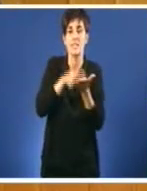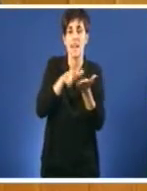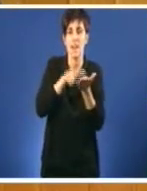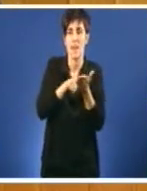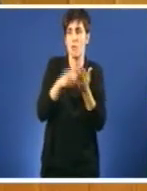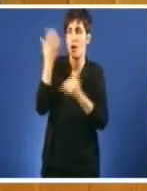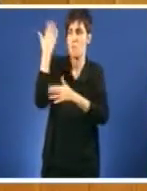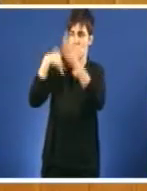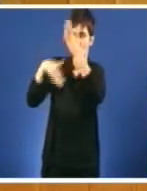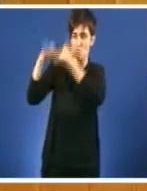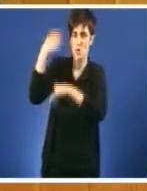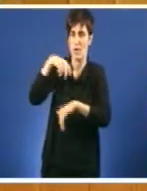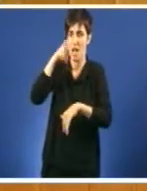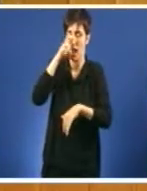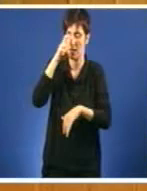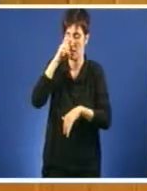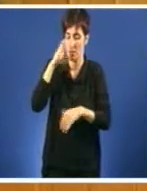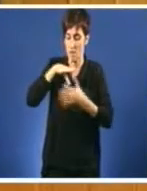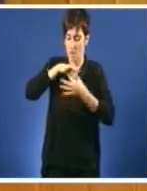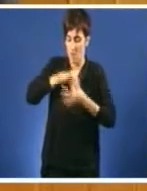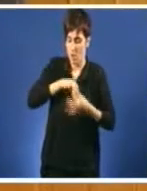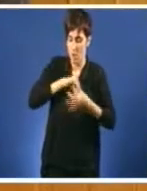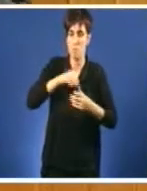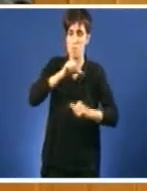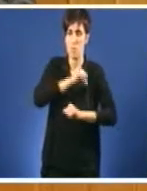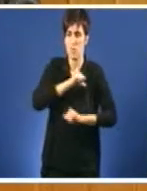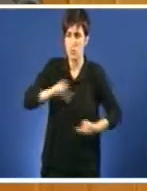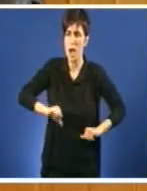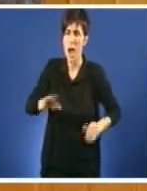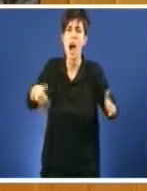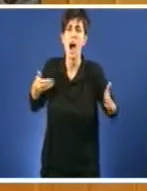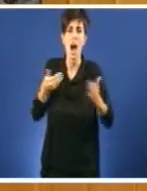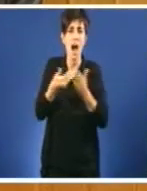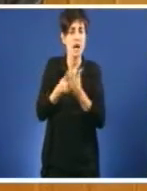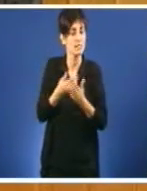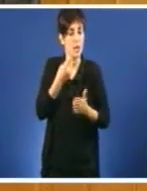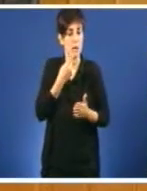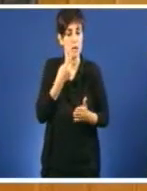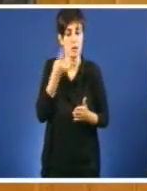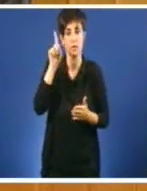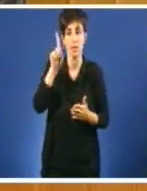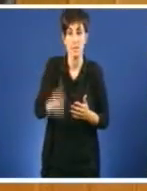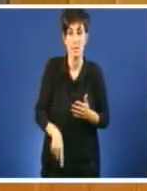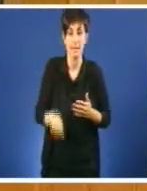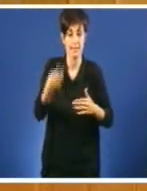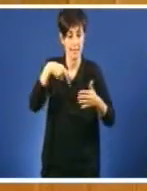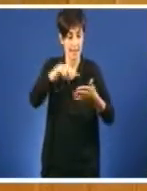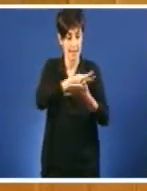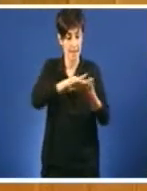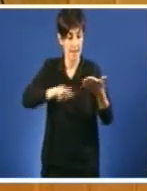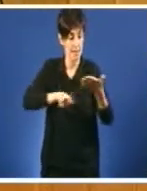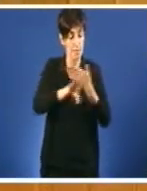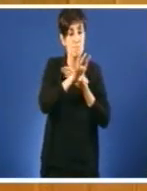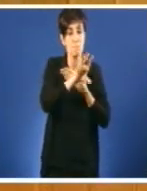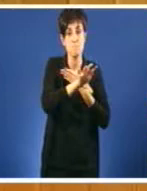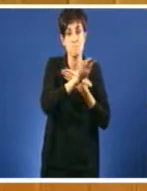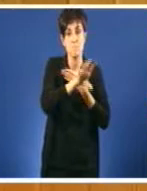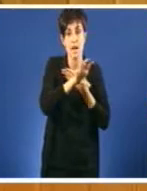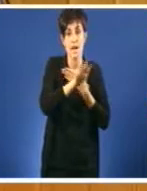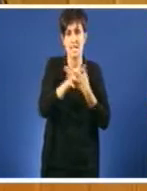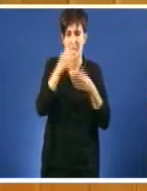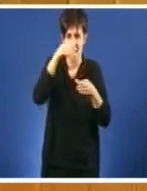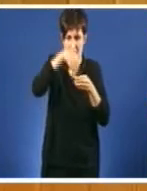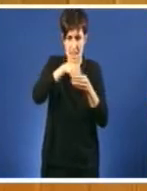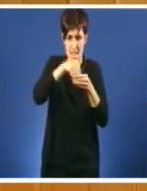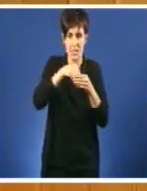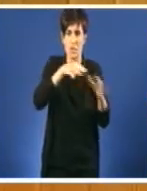séculos co norte de Portugal e incluso chegou a decir textualmente que Galiza ten elementos